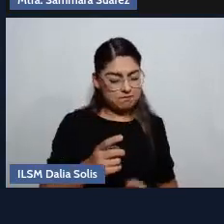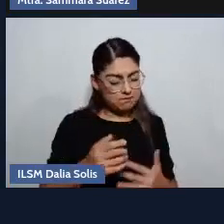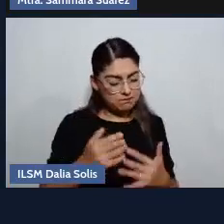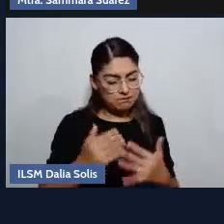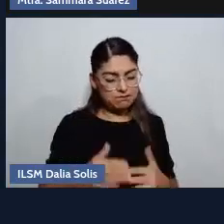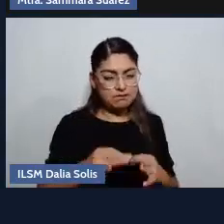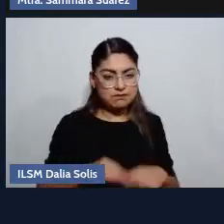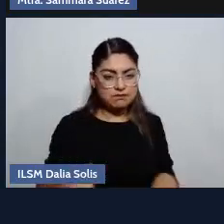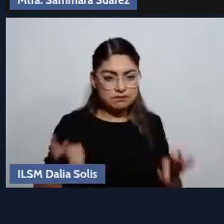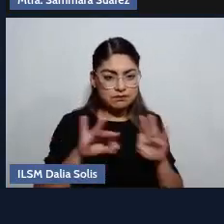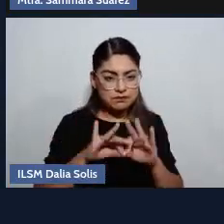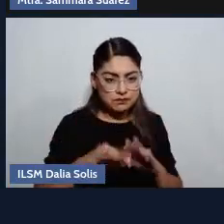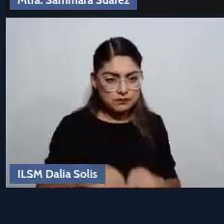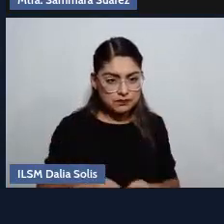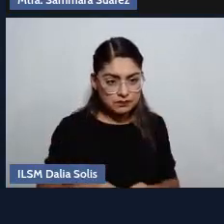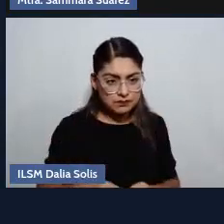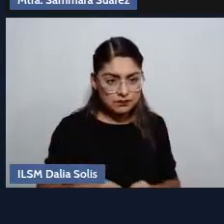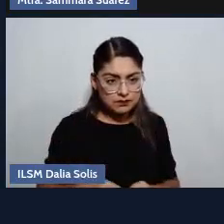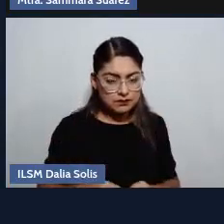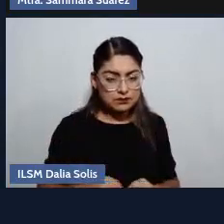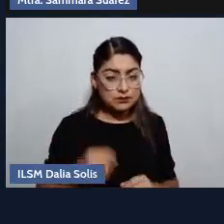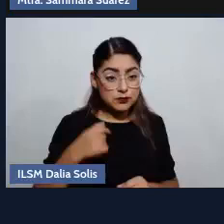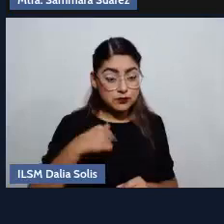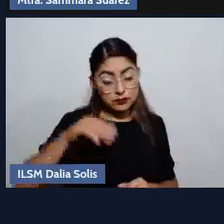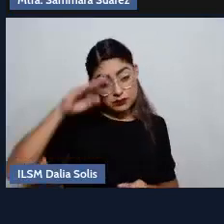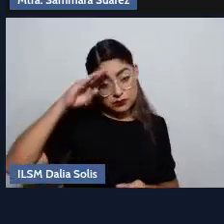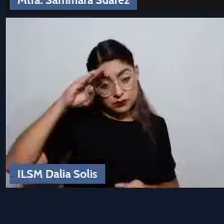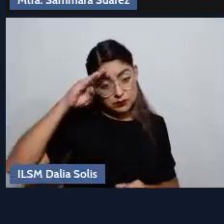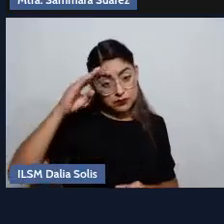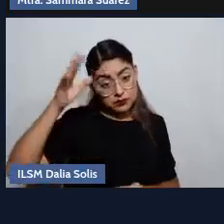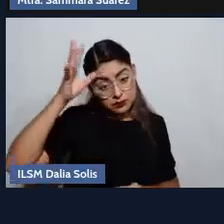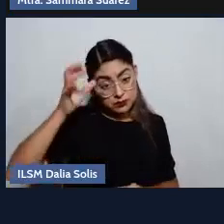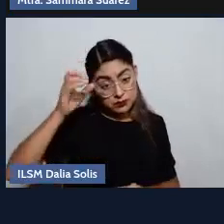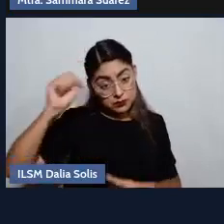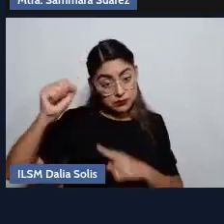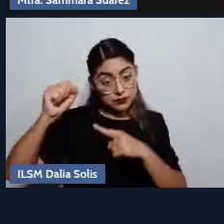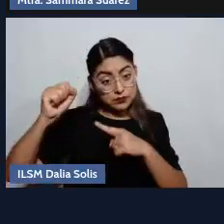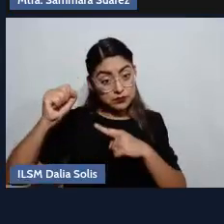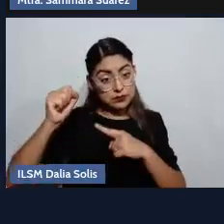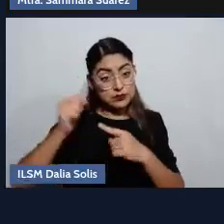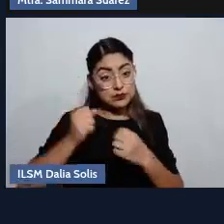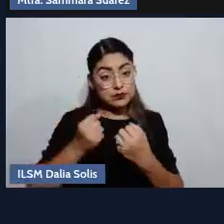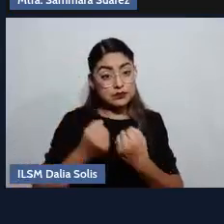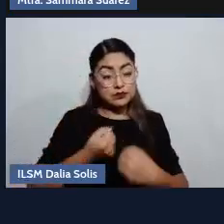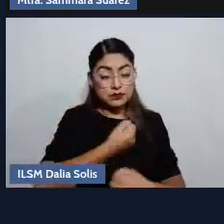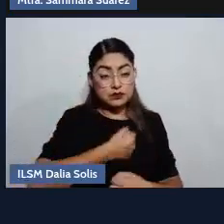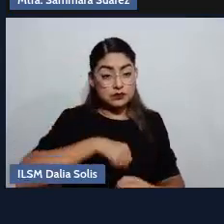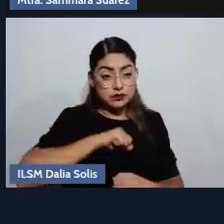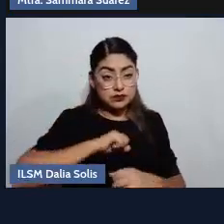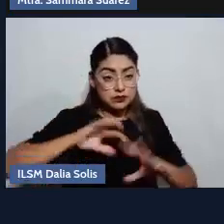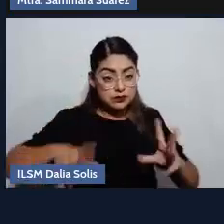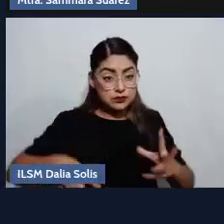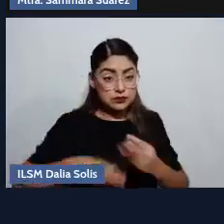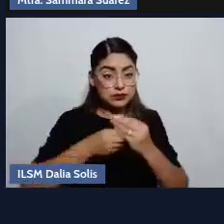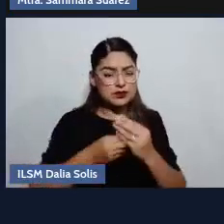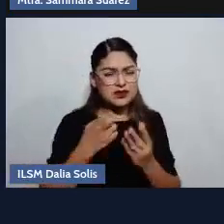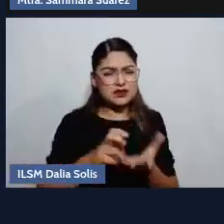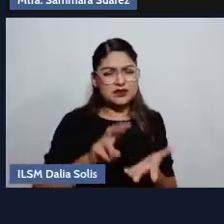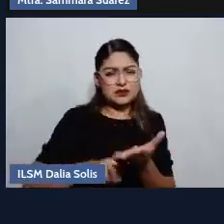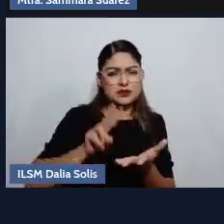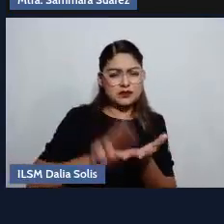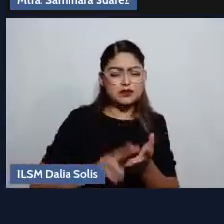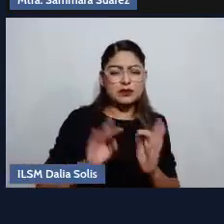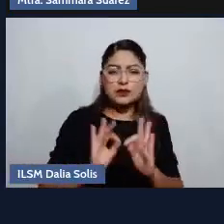de salud integral viene el ver el psique del ser humano, ¿no? O sea, es súper importante que